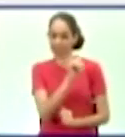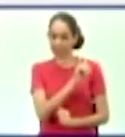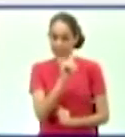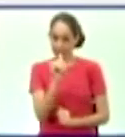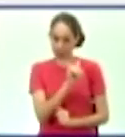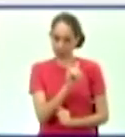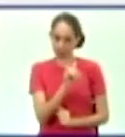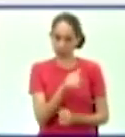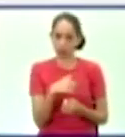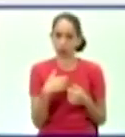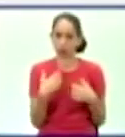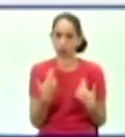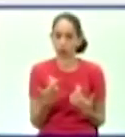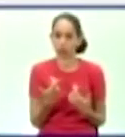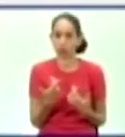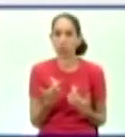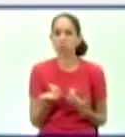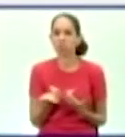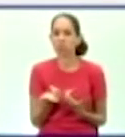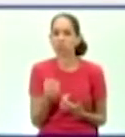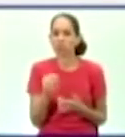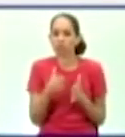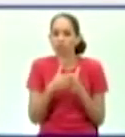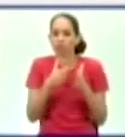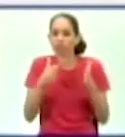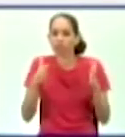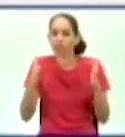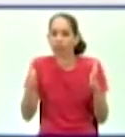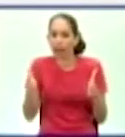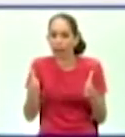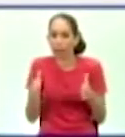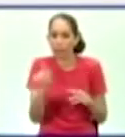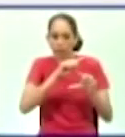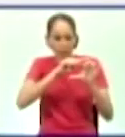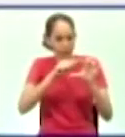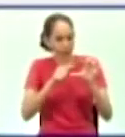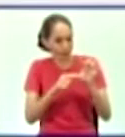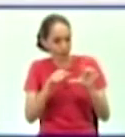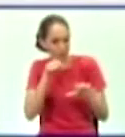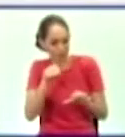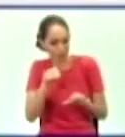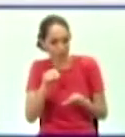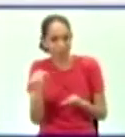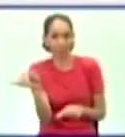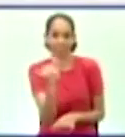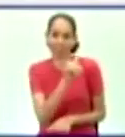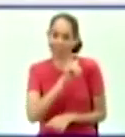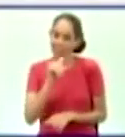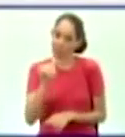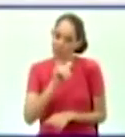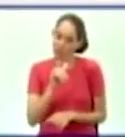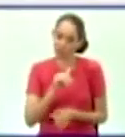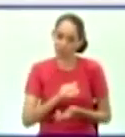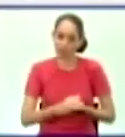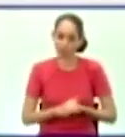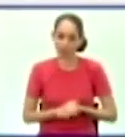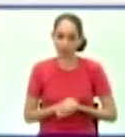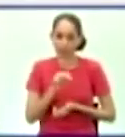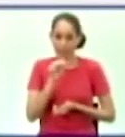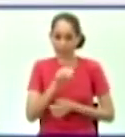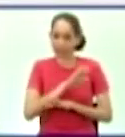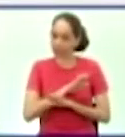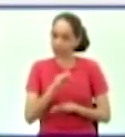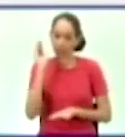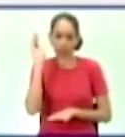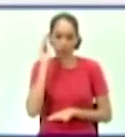amplitud de los ángulos bases de un triángulo isósceles? Exacto. No temas, son iguales. Entonces ya sabes que la